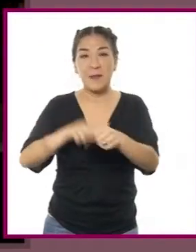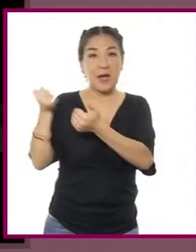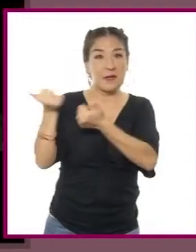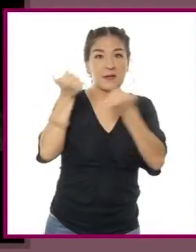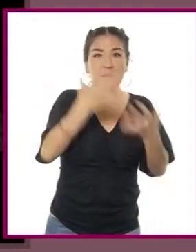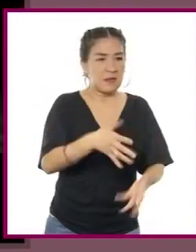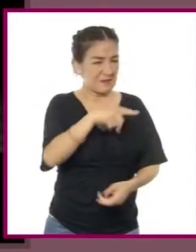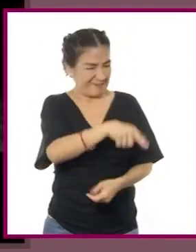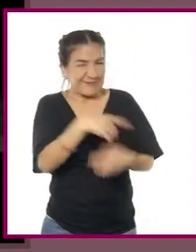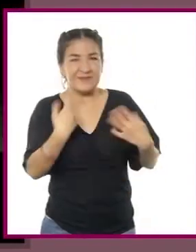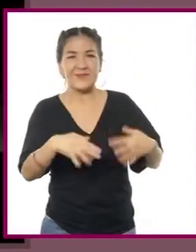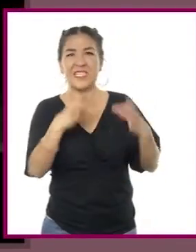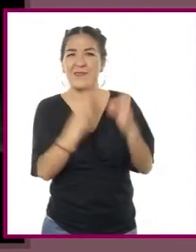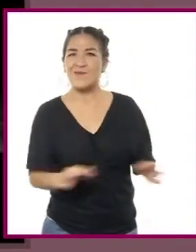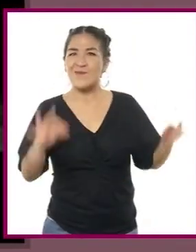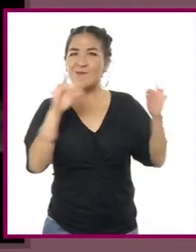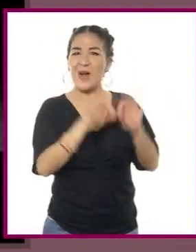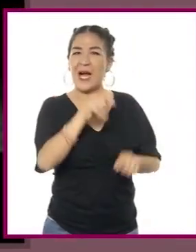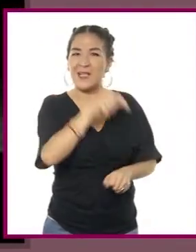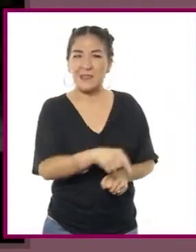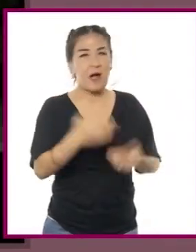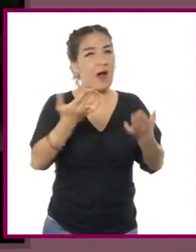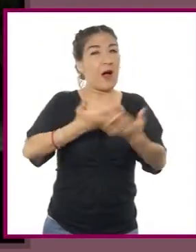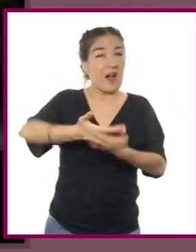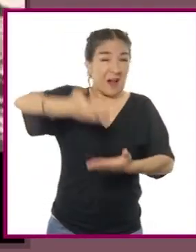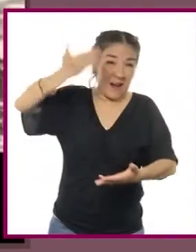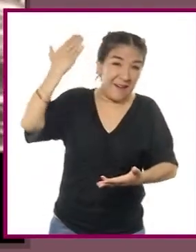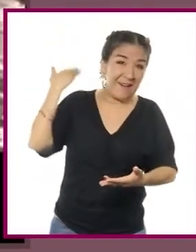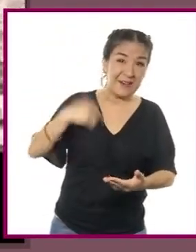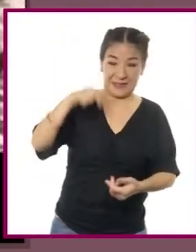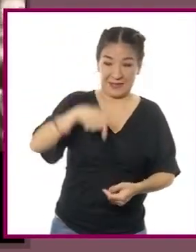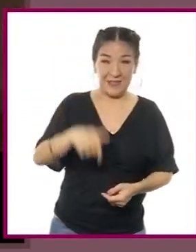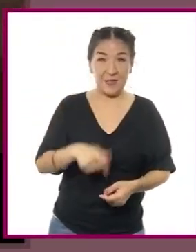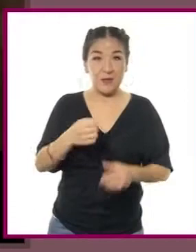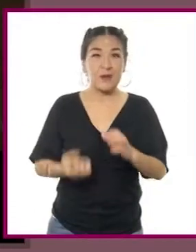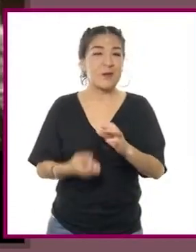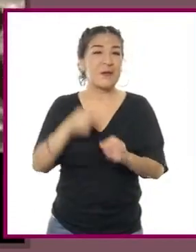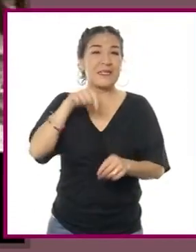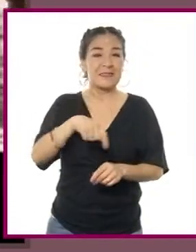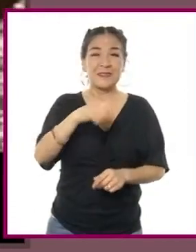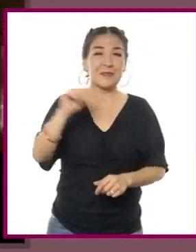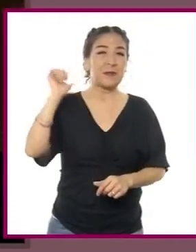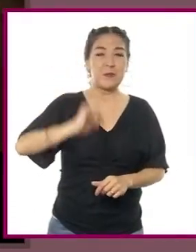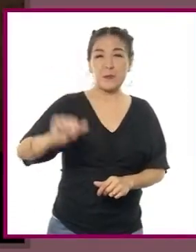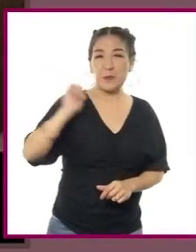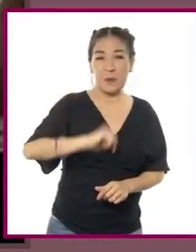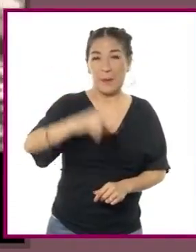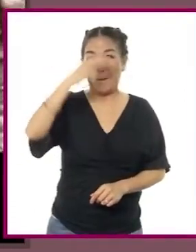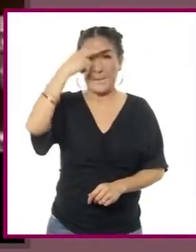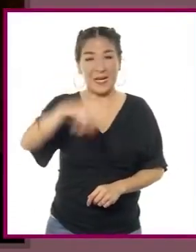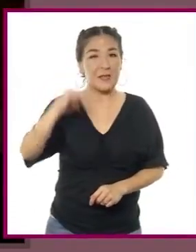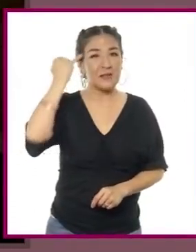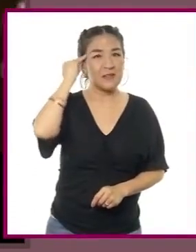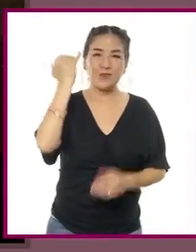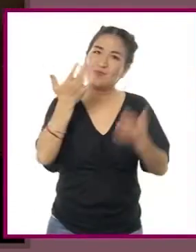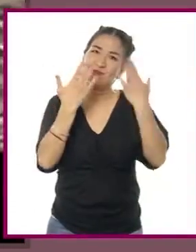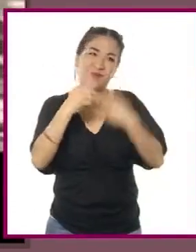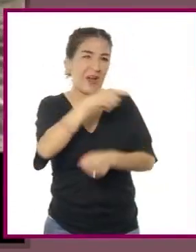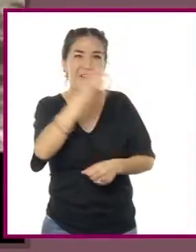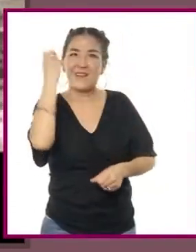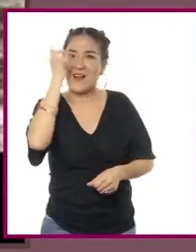sí. Y son animales que no existían en el Nuevo Mundo, como es bastante sabido.